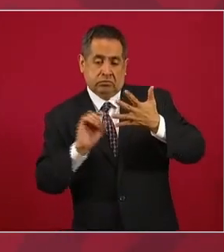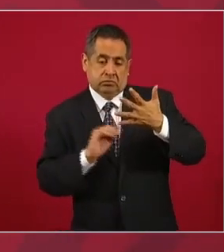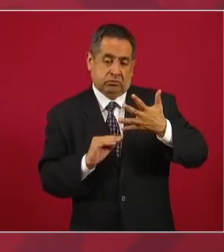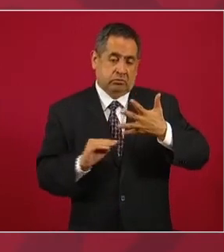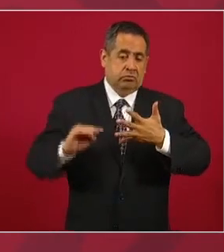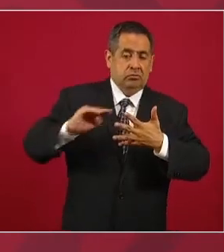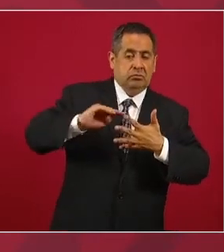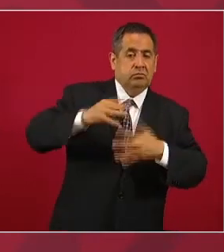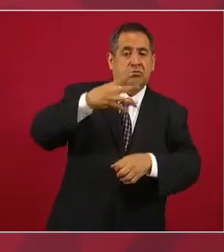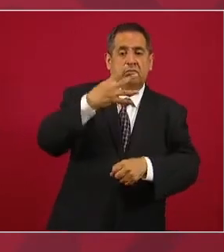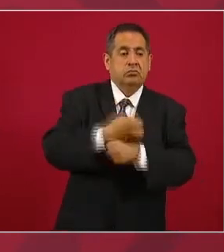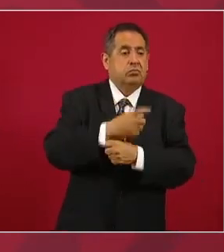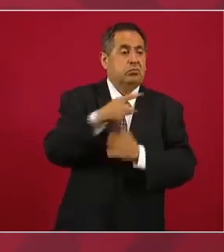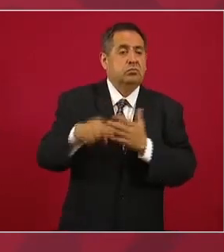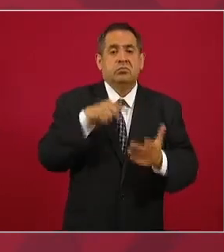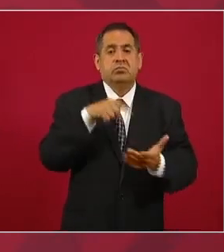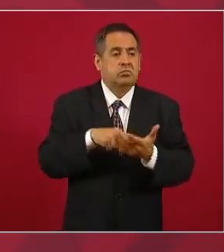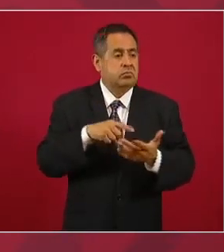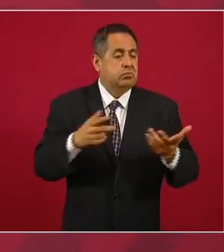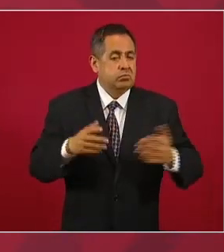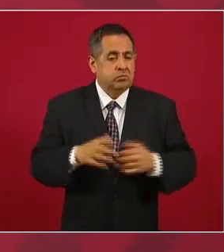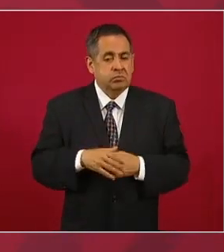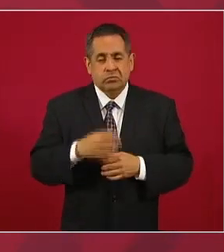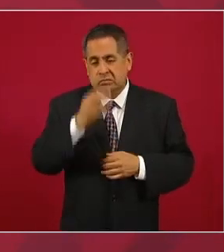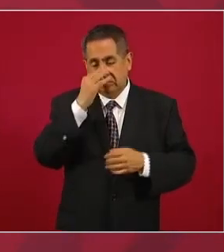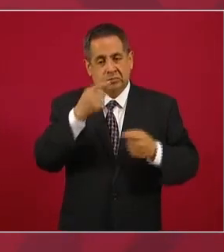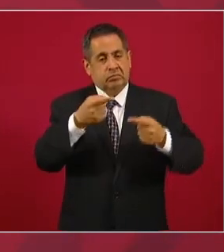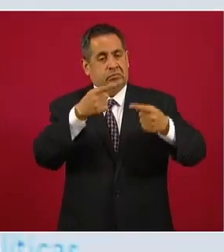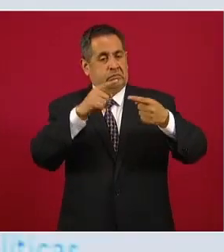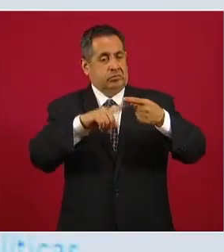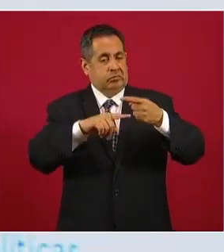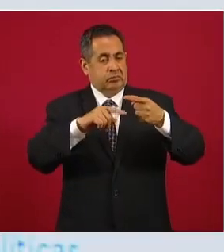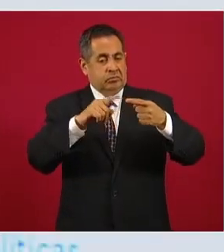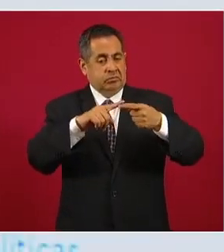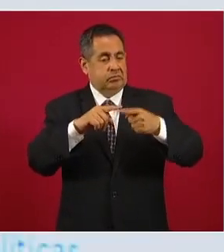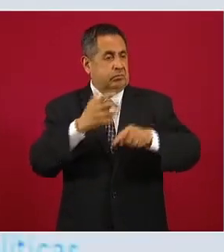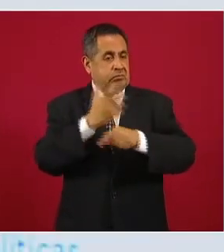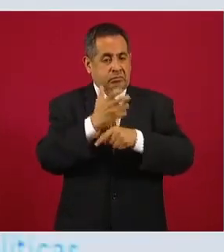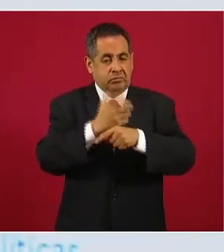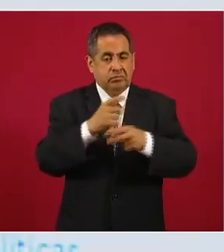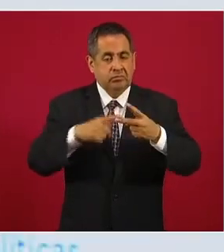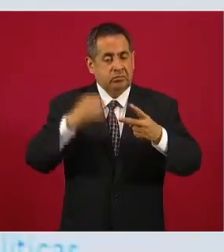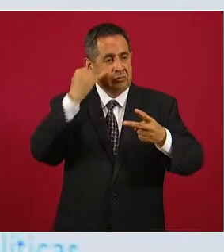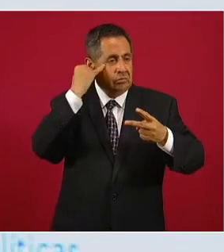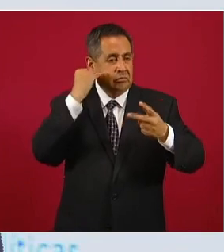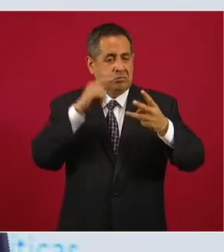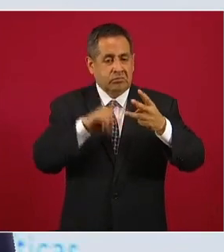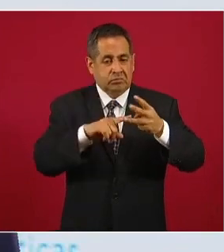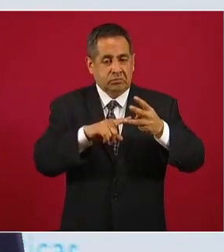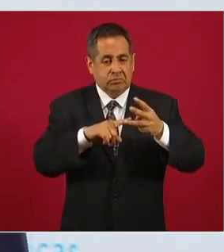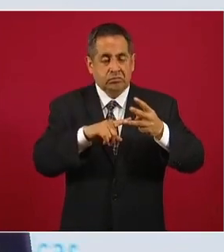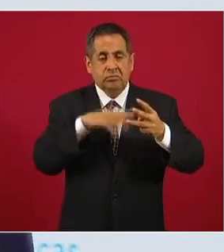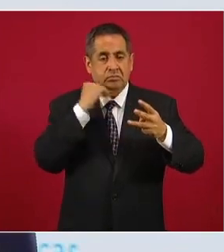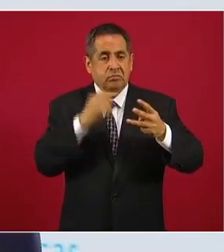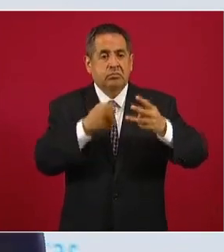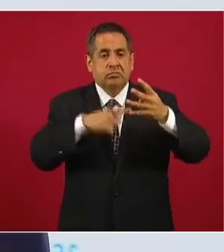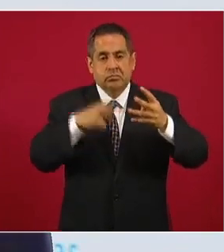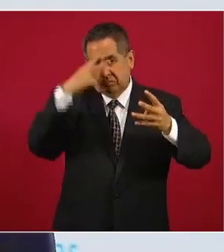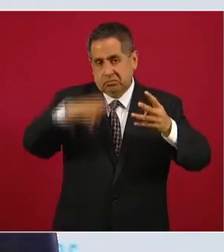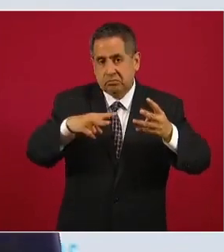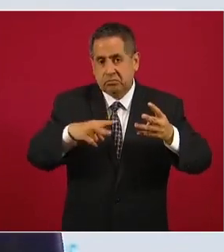al cuarto sitio, solo por debajo de Estados Unidos, Japón y Alemania.